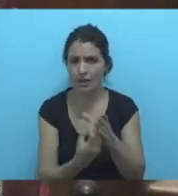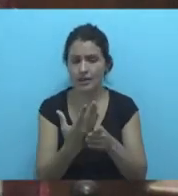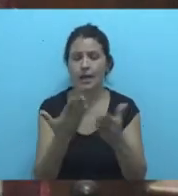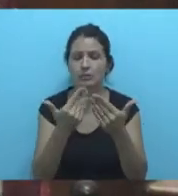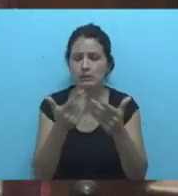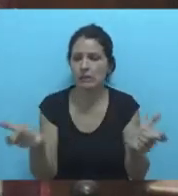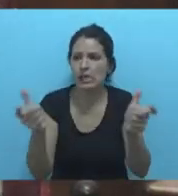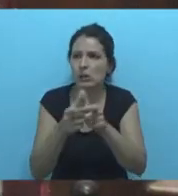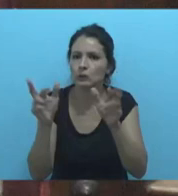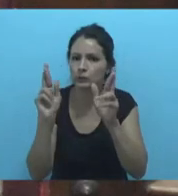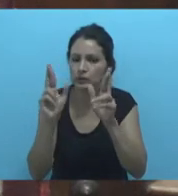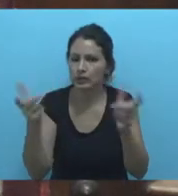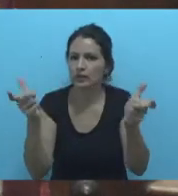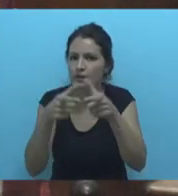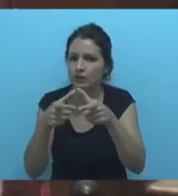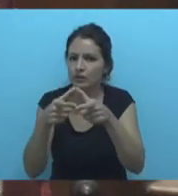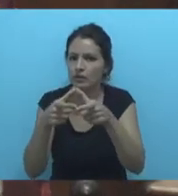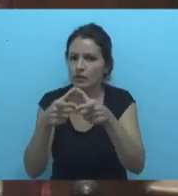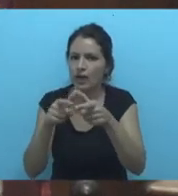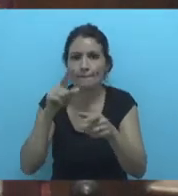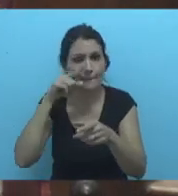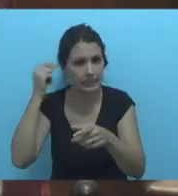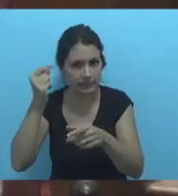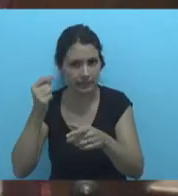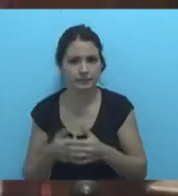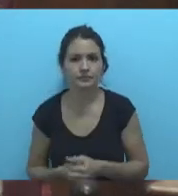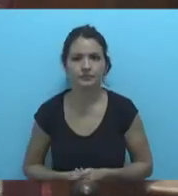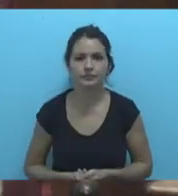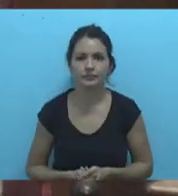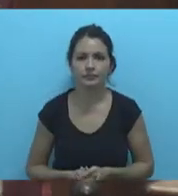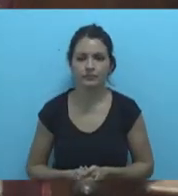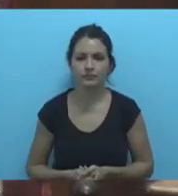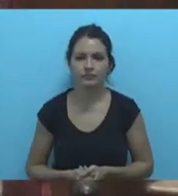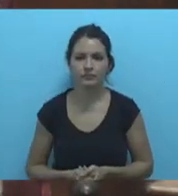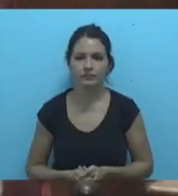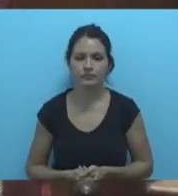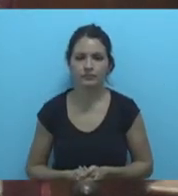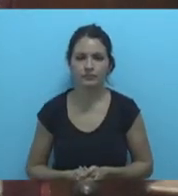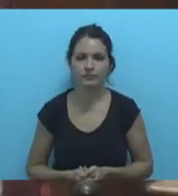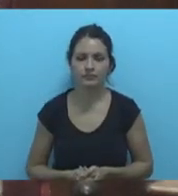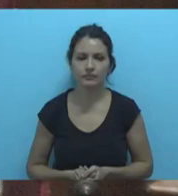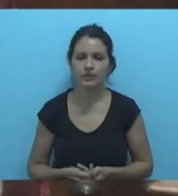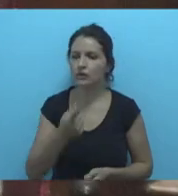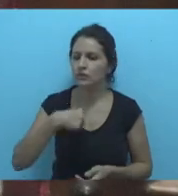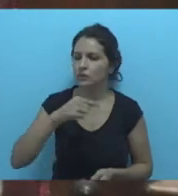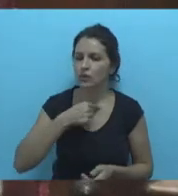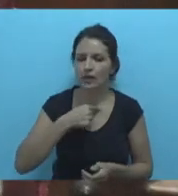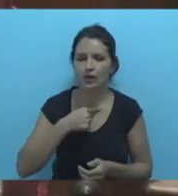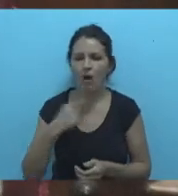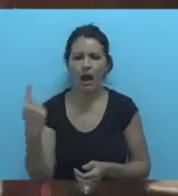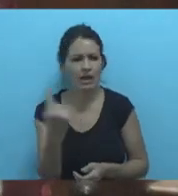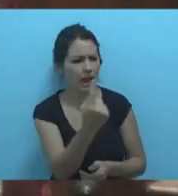lograr la reunión con el Presidente de la República. Pero lo que nosotros queremos pedirle en nombre de la comisión a cada